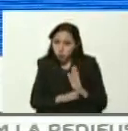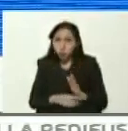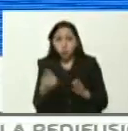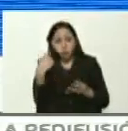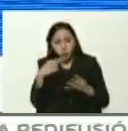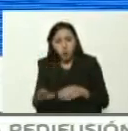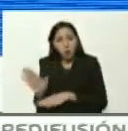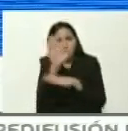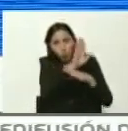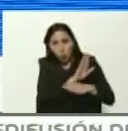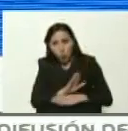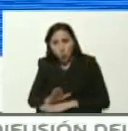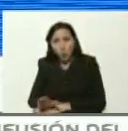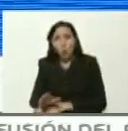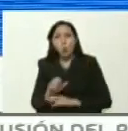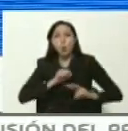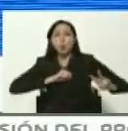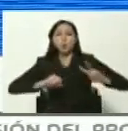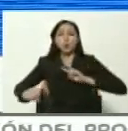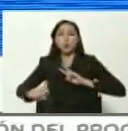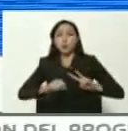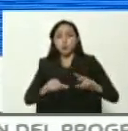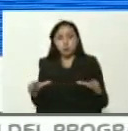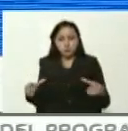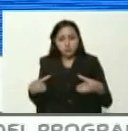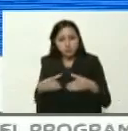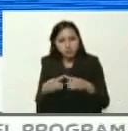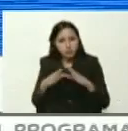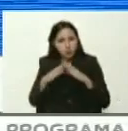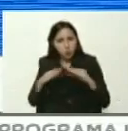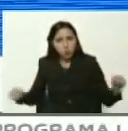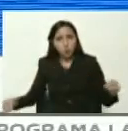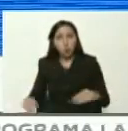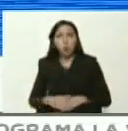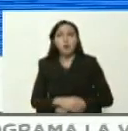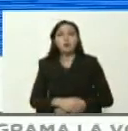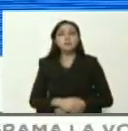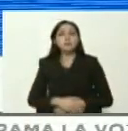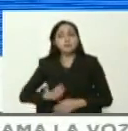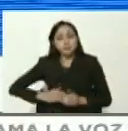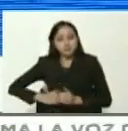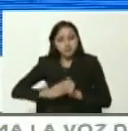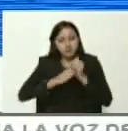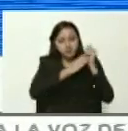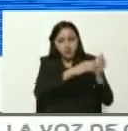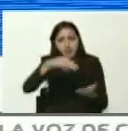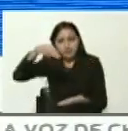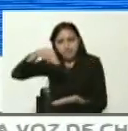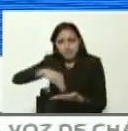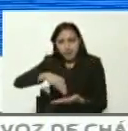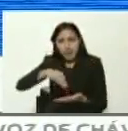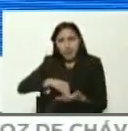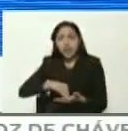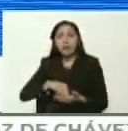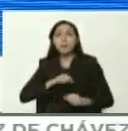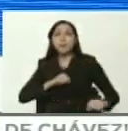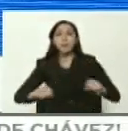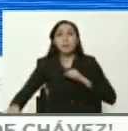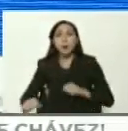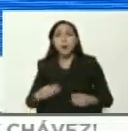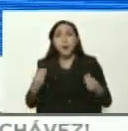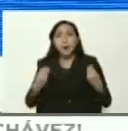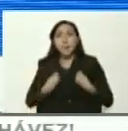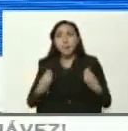el movimiento Somos Venezuela y toda la fuerza, el Frente Francisco de Miranda, el Movimiento por la Paz y la Vida,